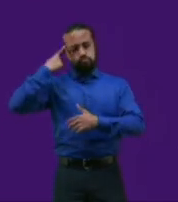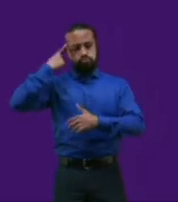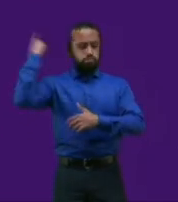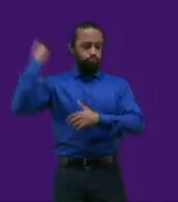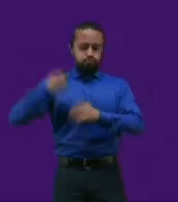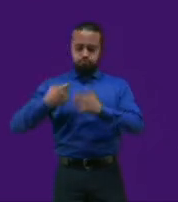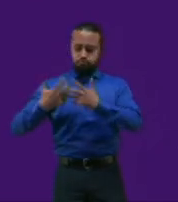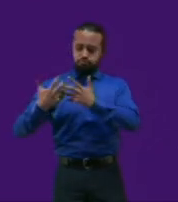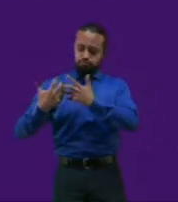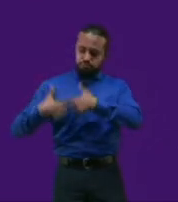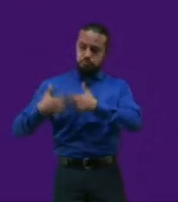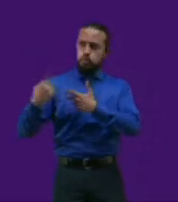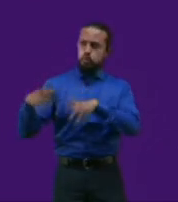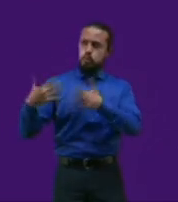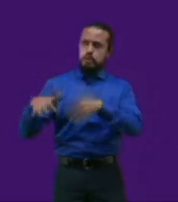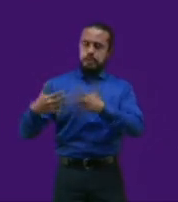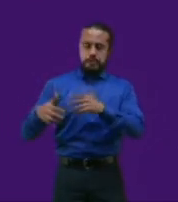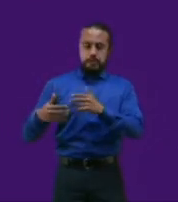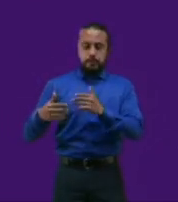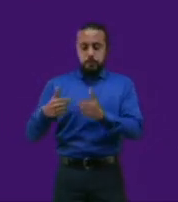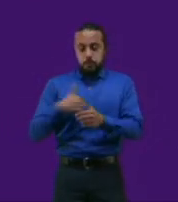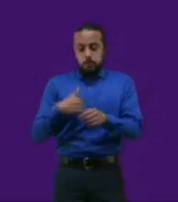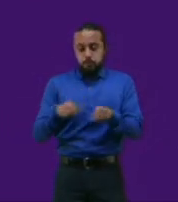con la edad que tienes, pues. Entonces